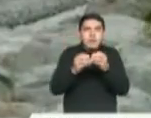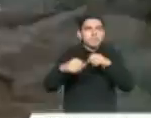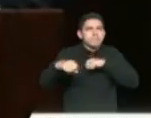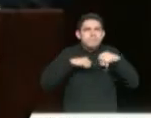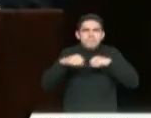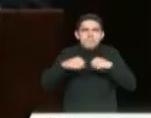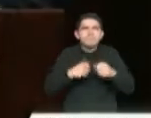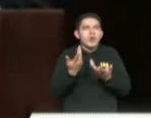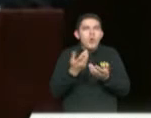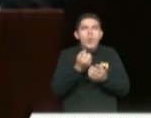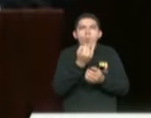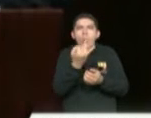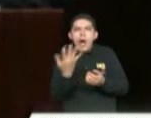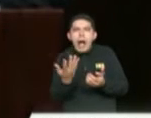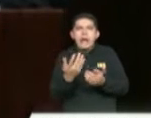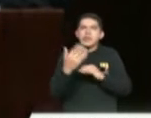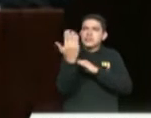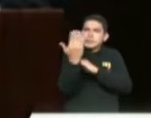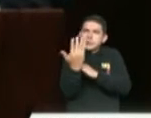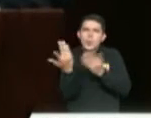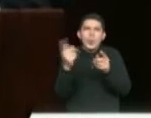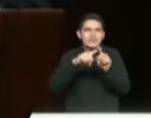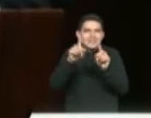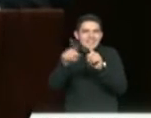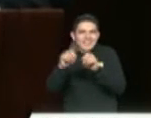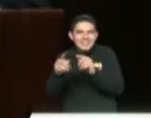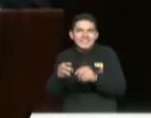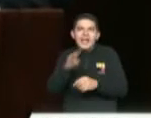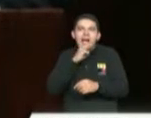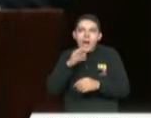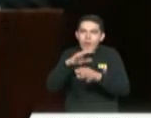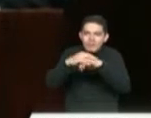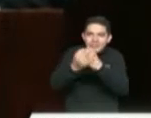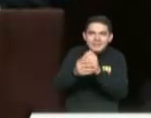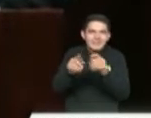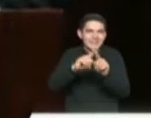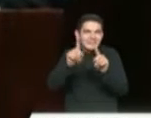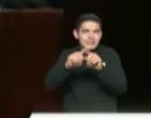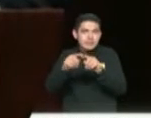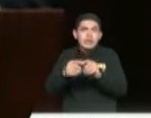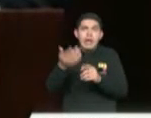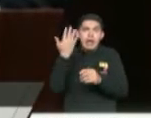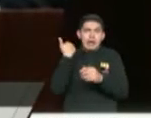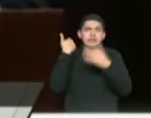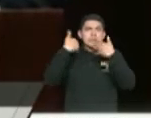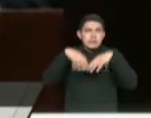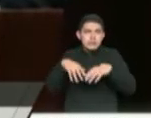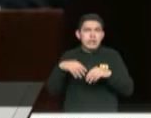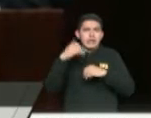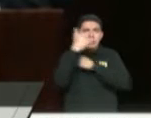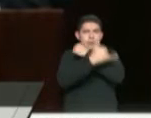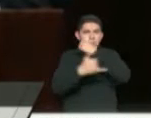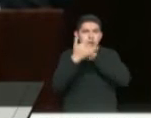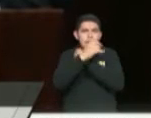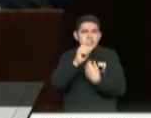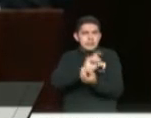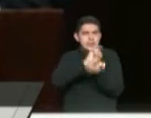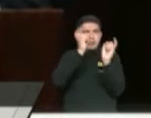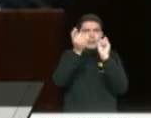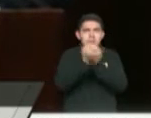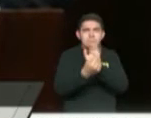en el consumo nuestro país inició desde hace ya una década un proceso basado en una planificación energética